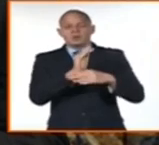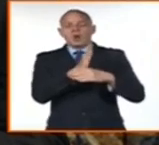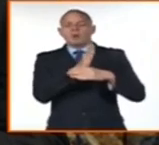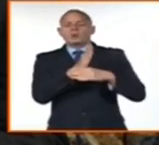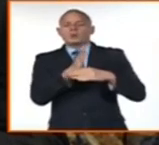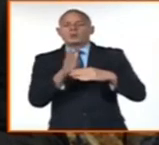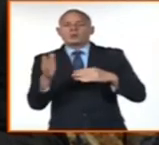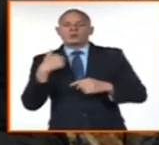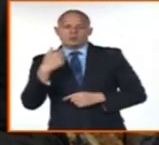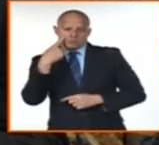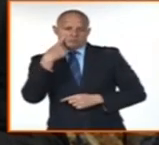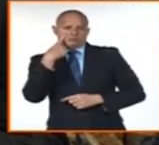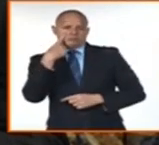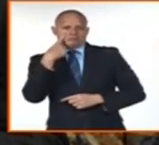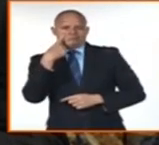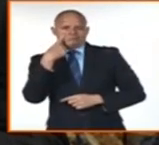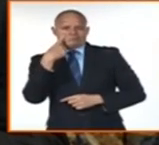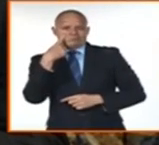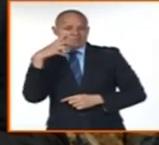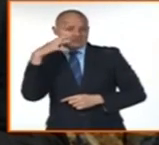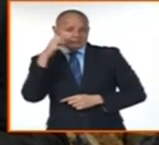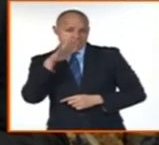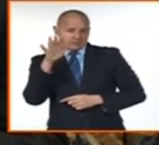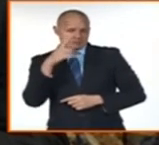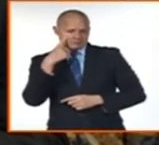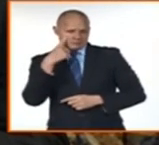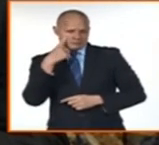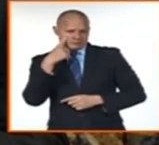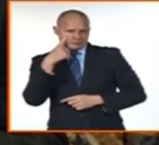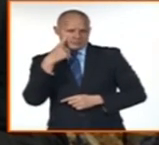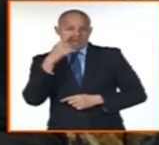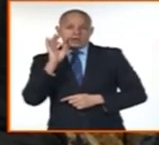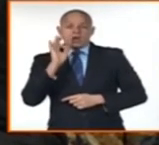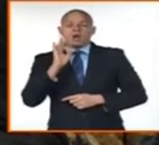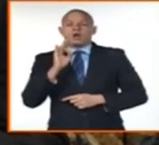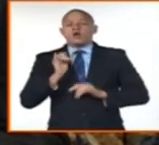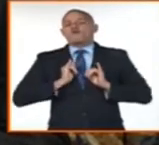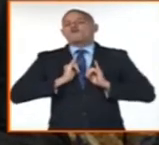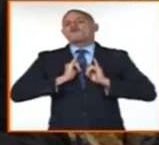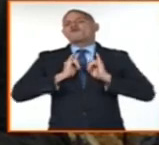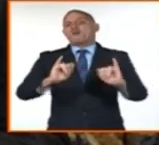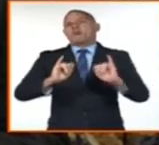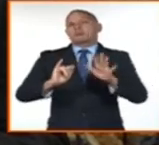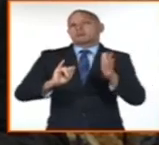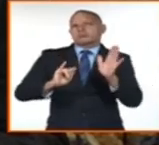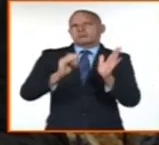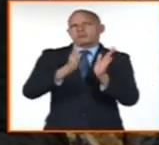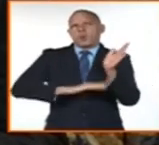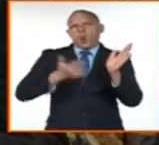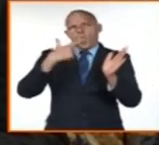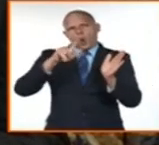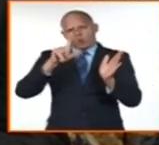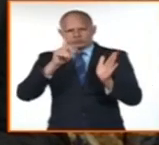le informamos al pueblo en el mes más o menos de junio del 2019 lo que nos venía para